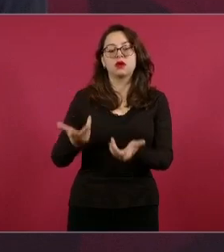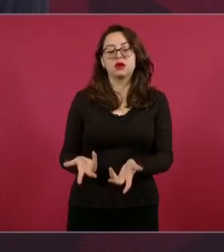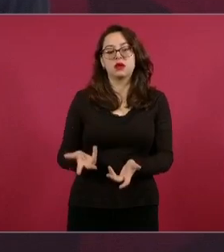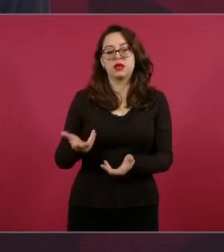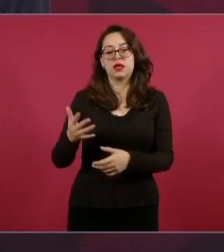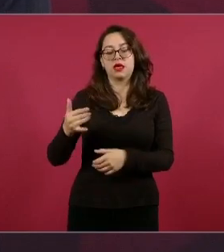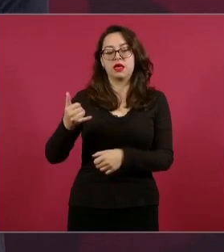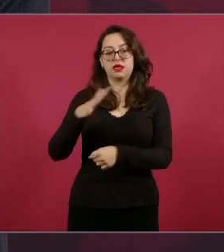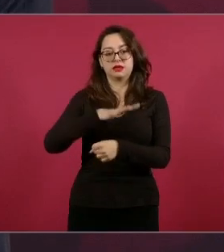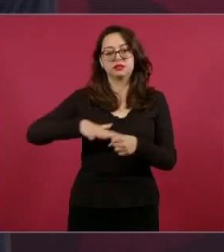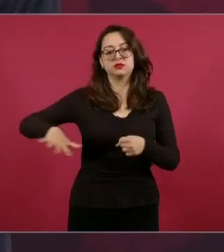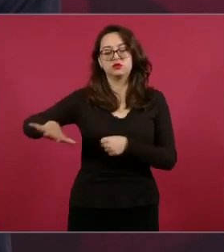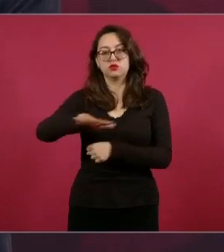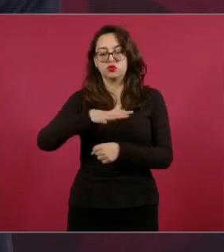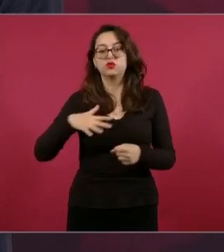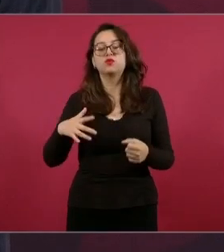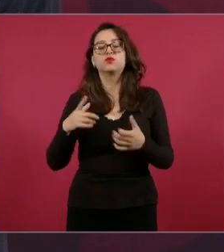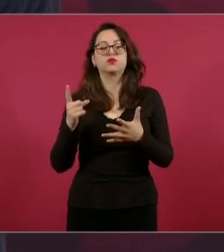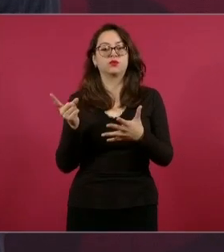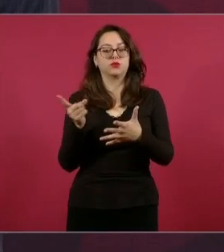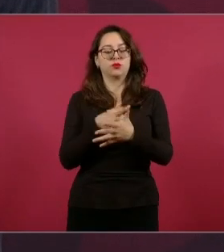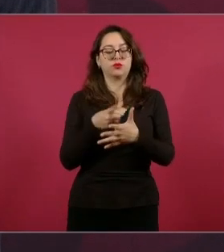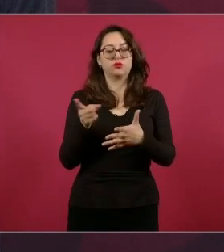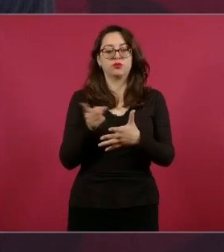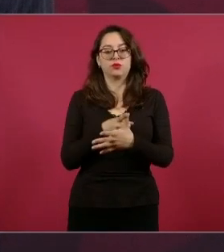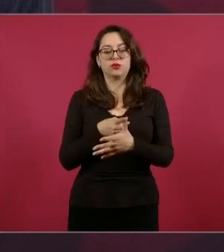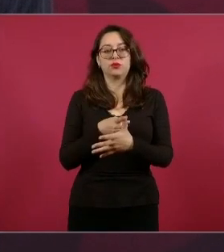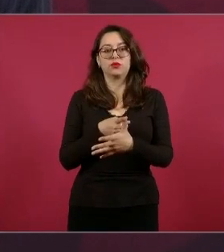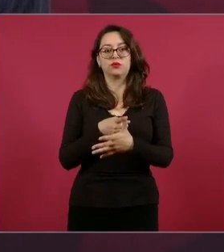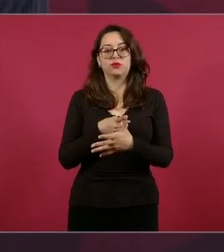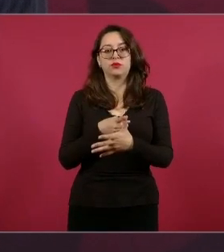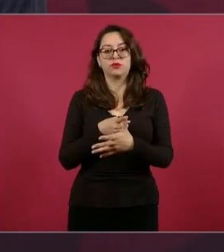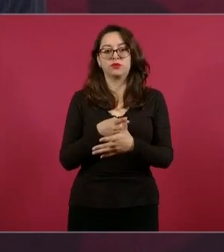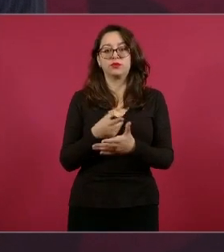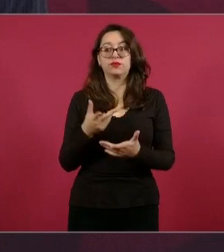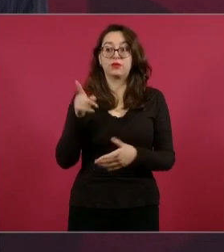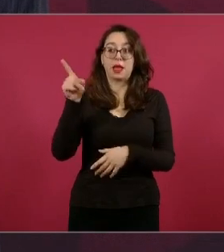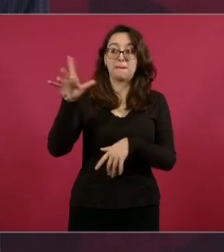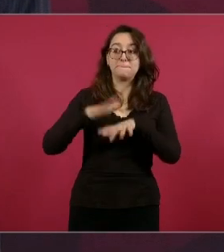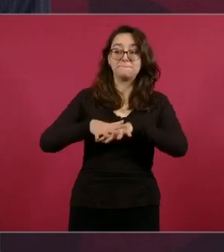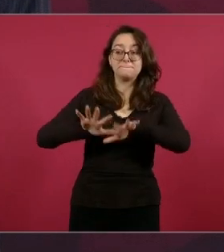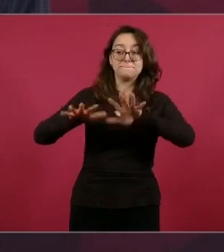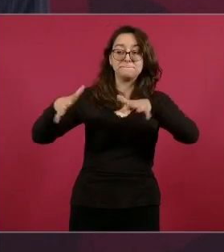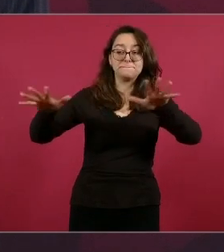La Marina nos ha resuelto el problema del sargazo